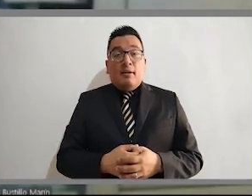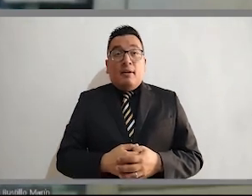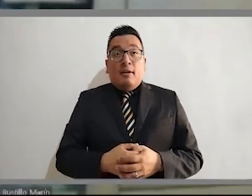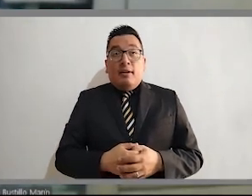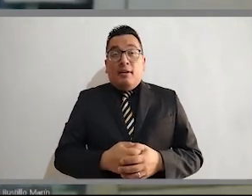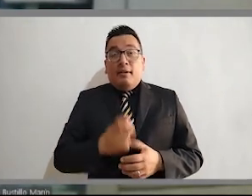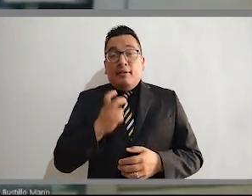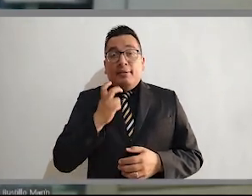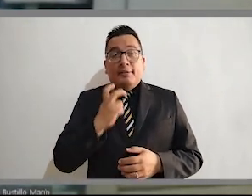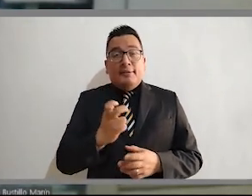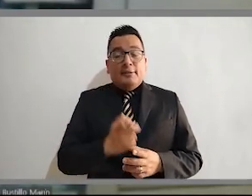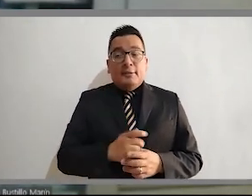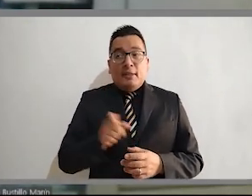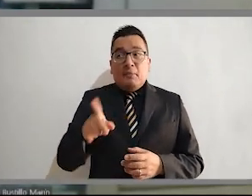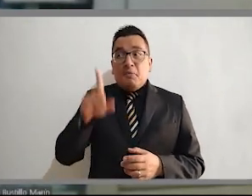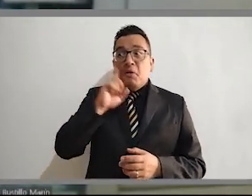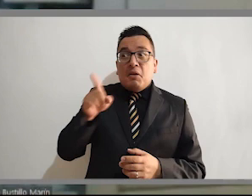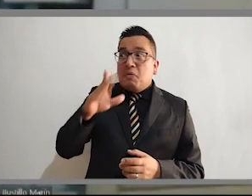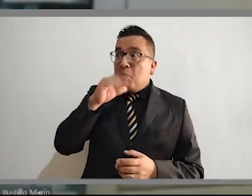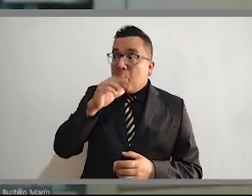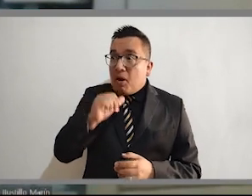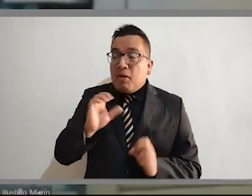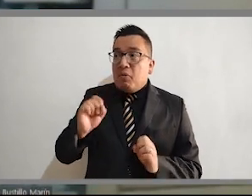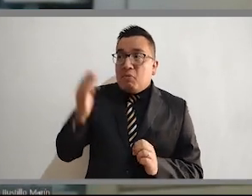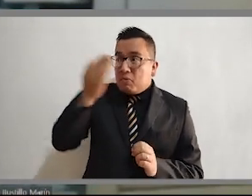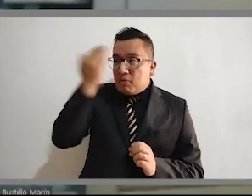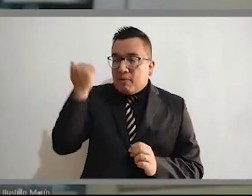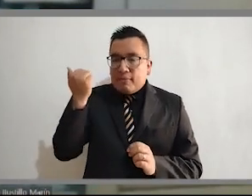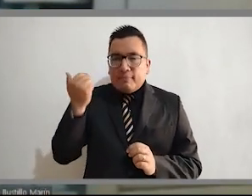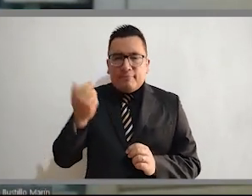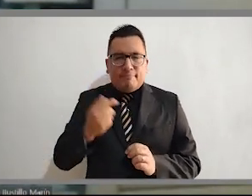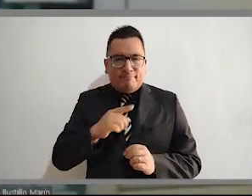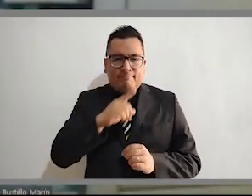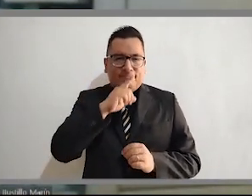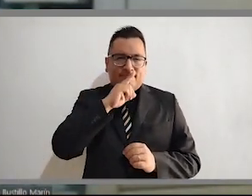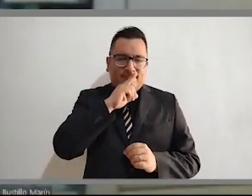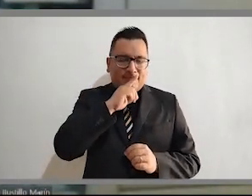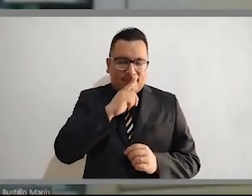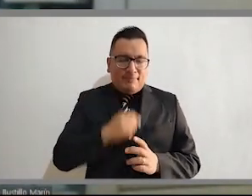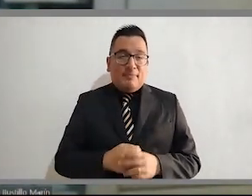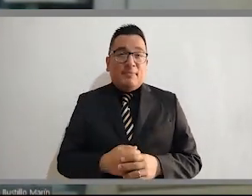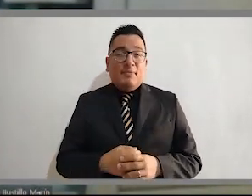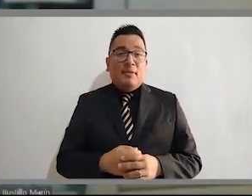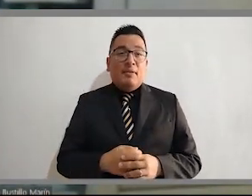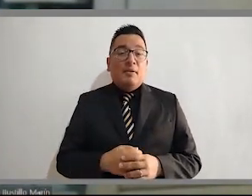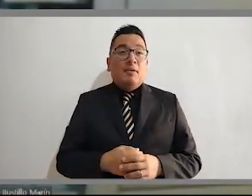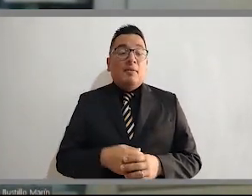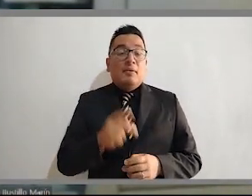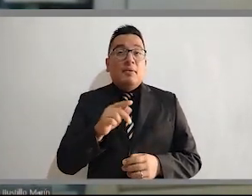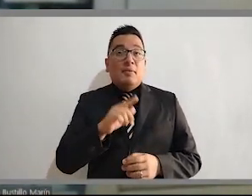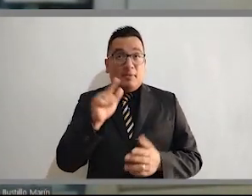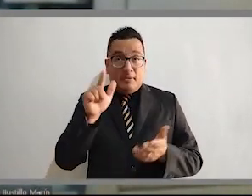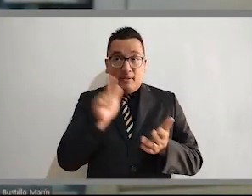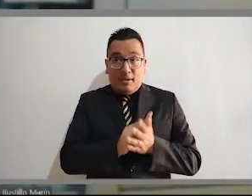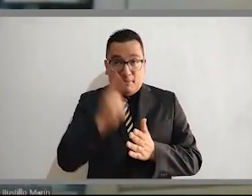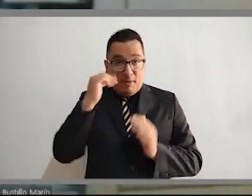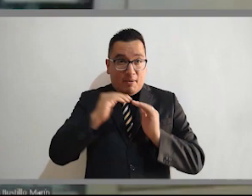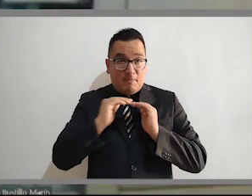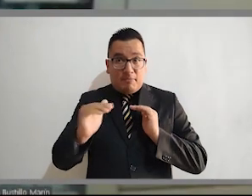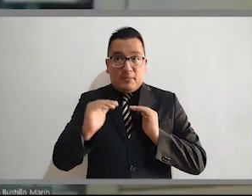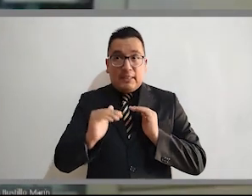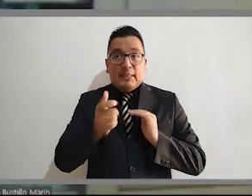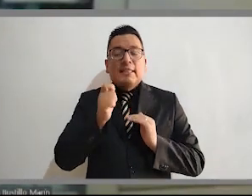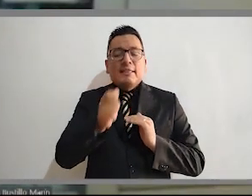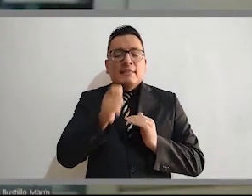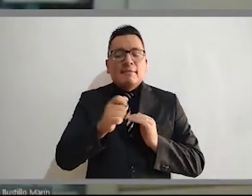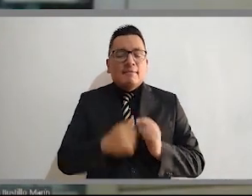incapacidades y de que no existiéramos y de invisibilizarnos, sino simplemente cuando llega la paridad, es decir,